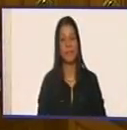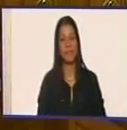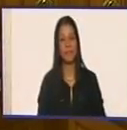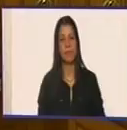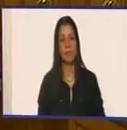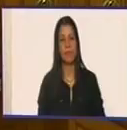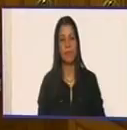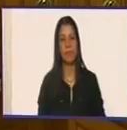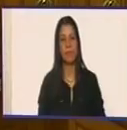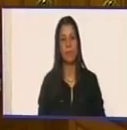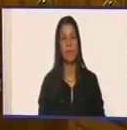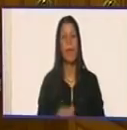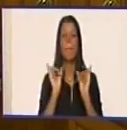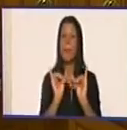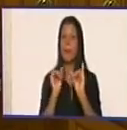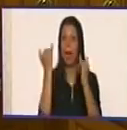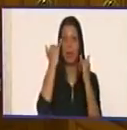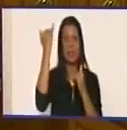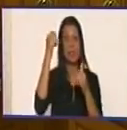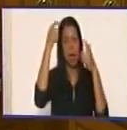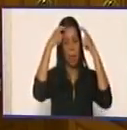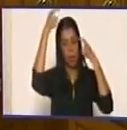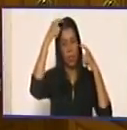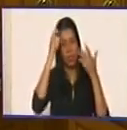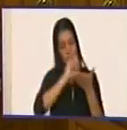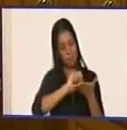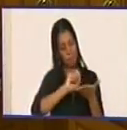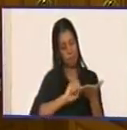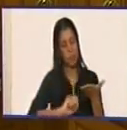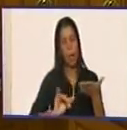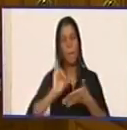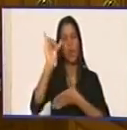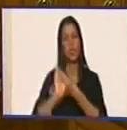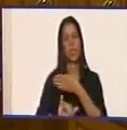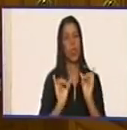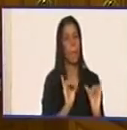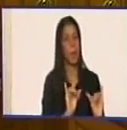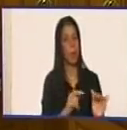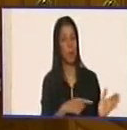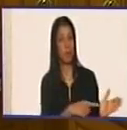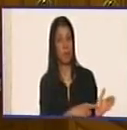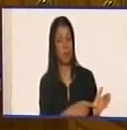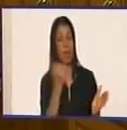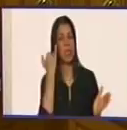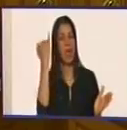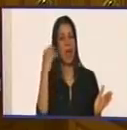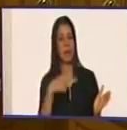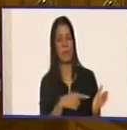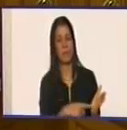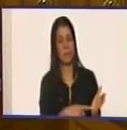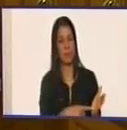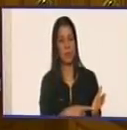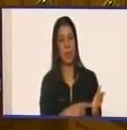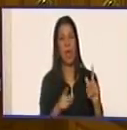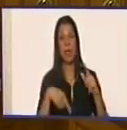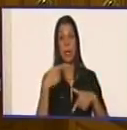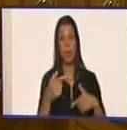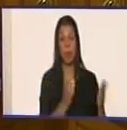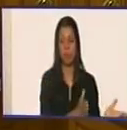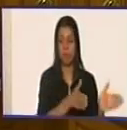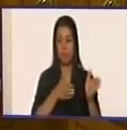con esa idea, es la constancia de un proyecto político. Se va con esa idea, pasan, vienen los